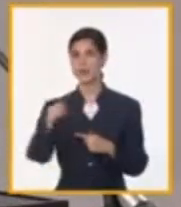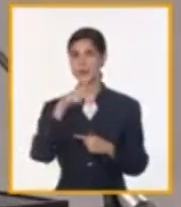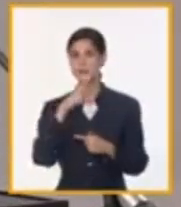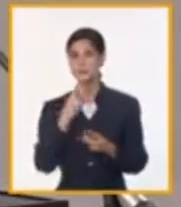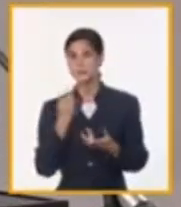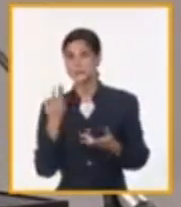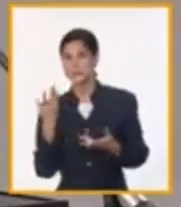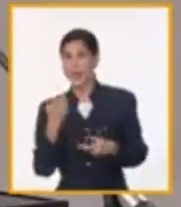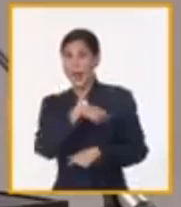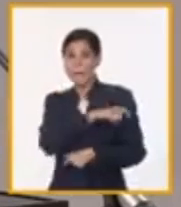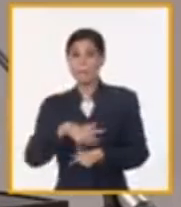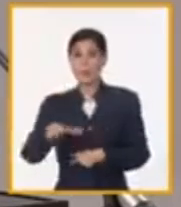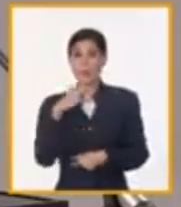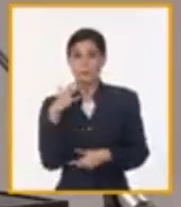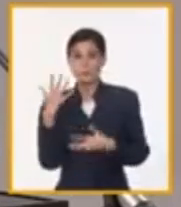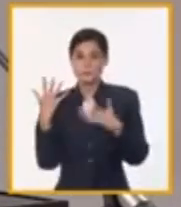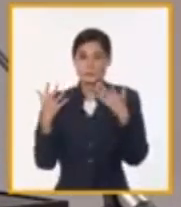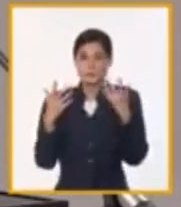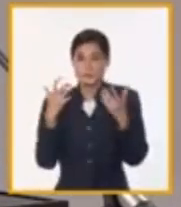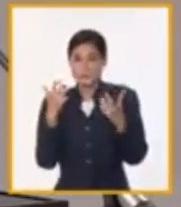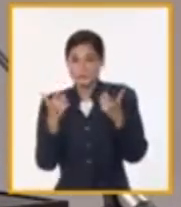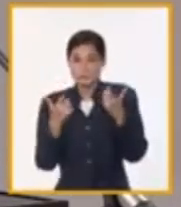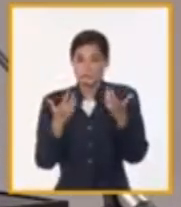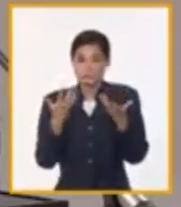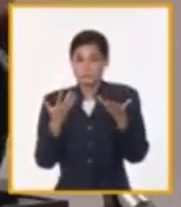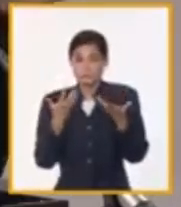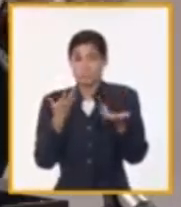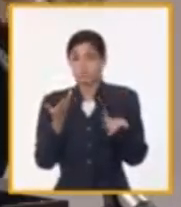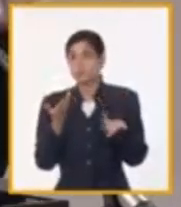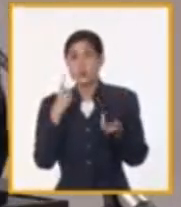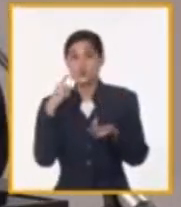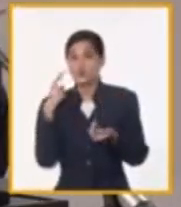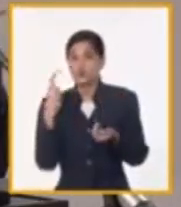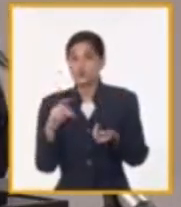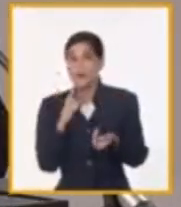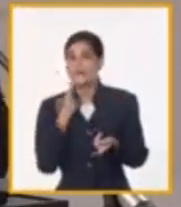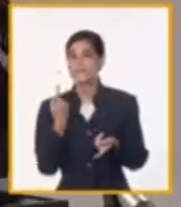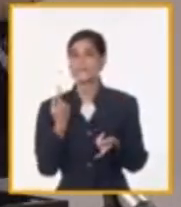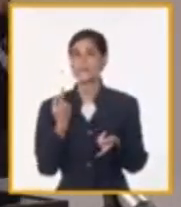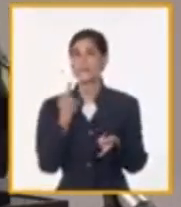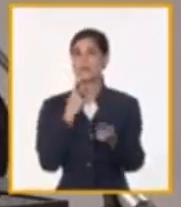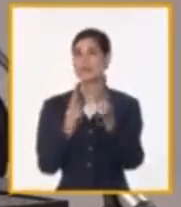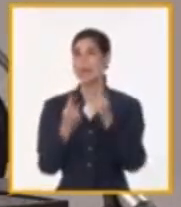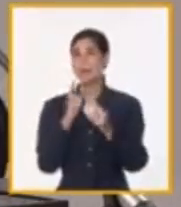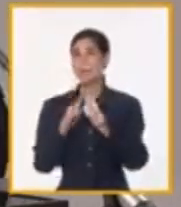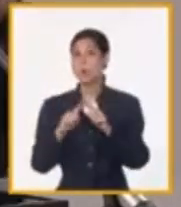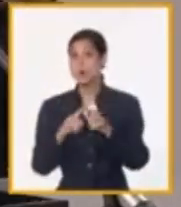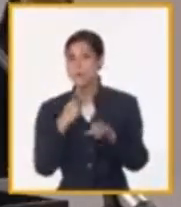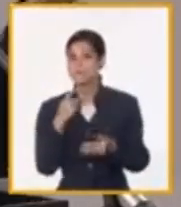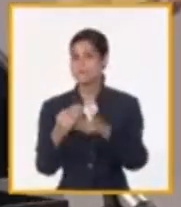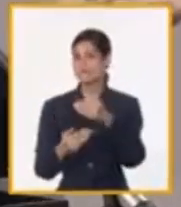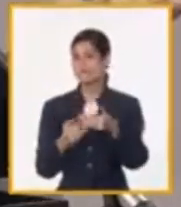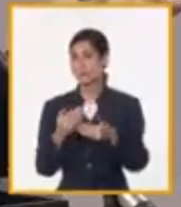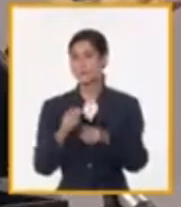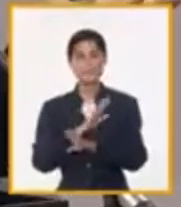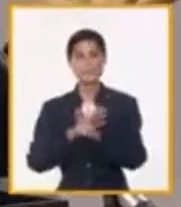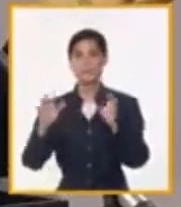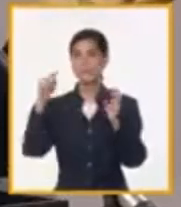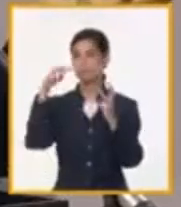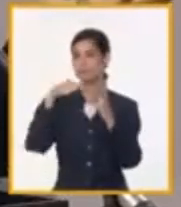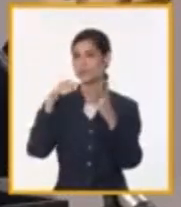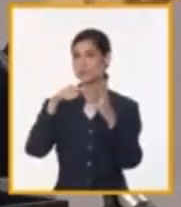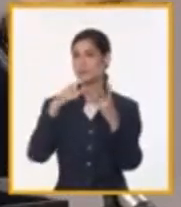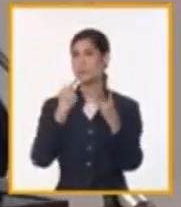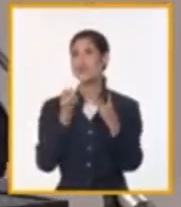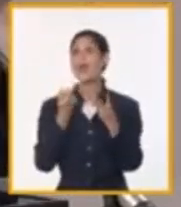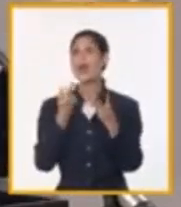no se se cuestiona Por qué viaja tanto no eso por otro lado por otro el tercer punto sería las elecciones que vienen ahora en